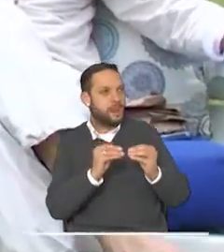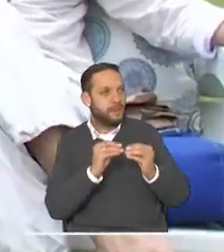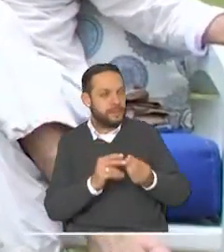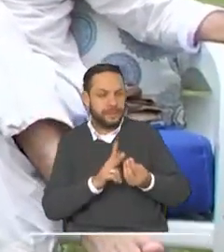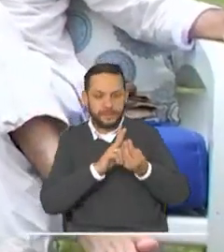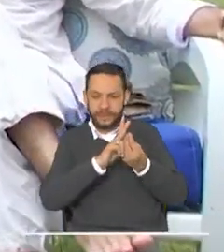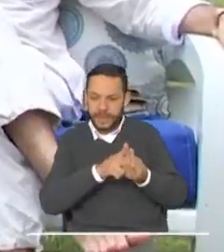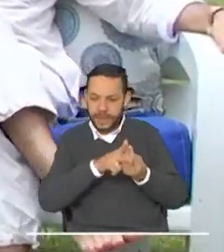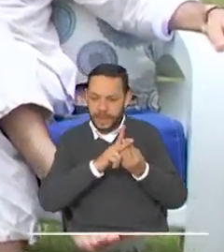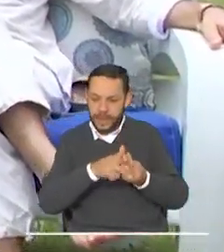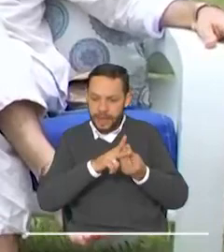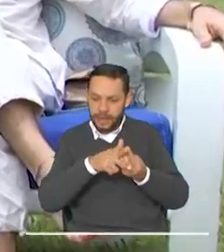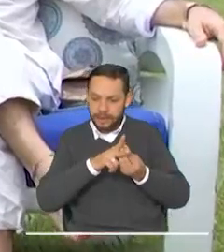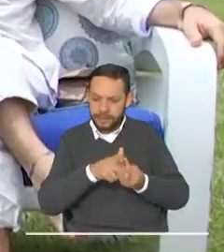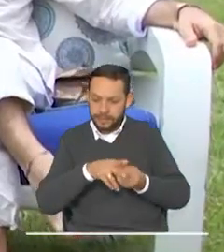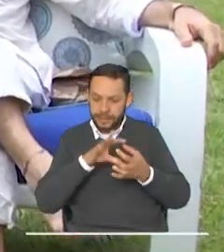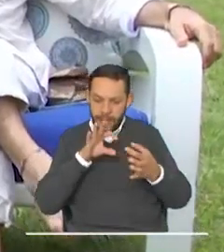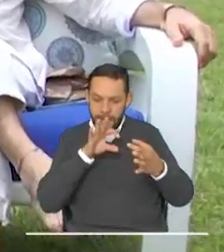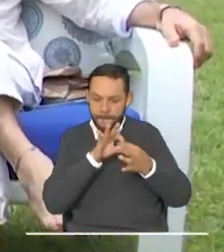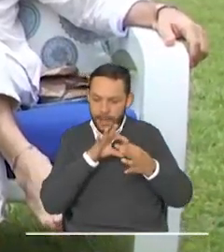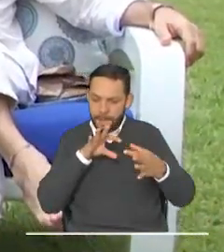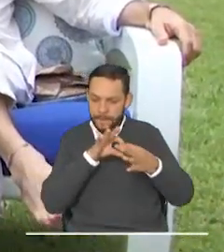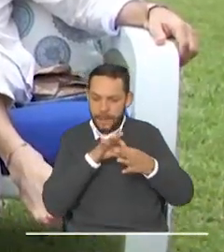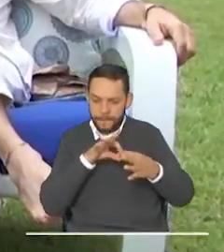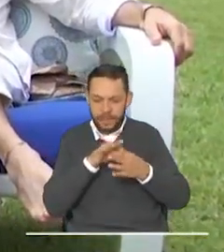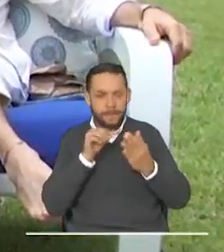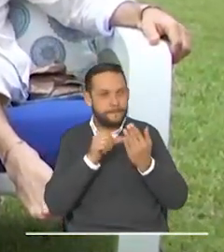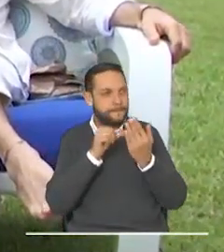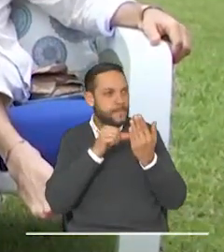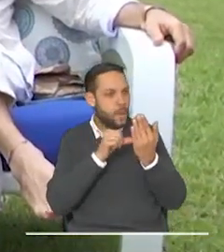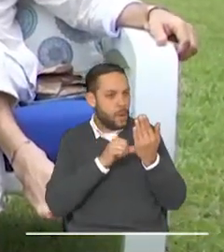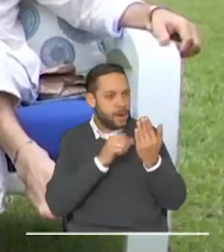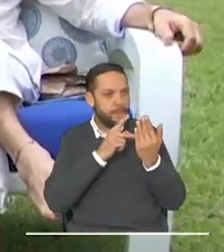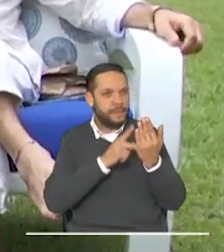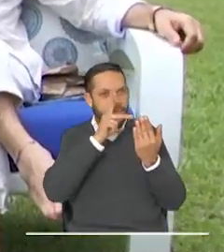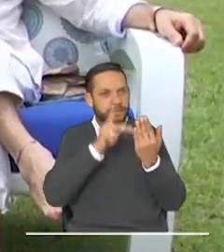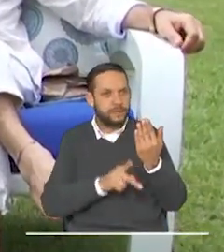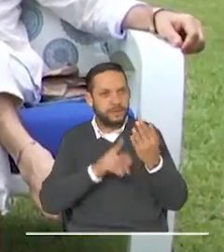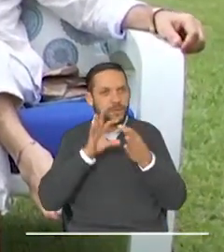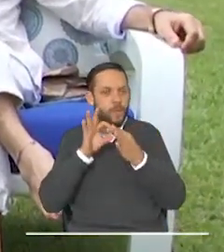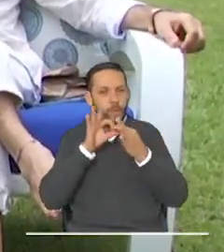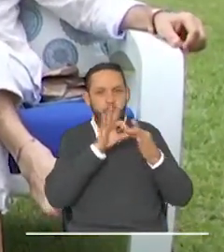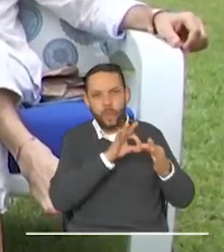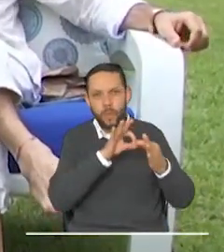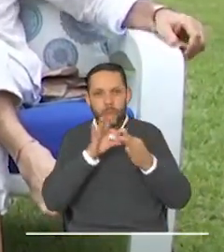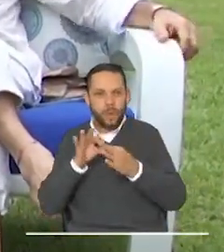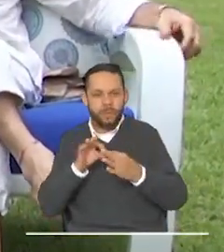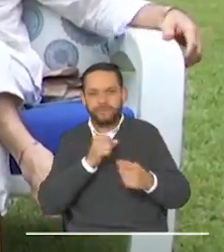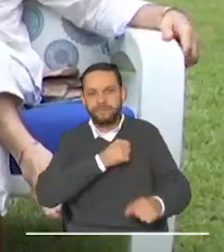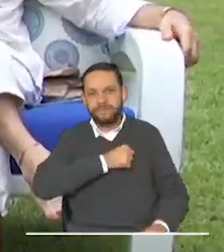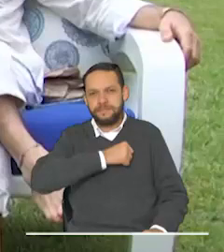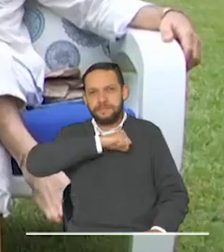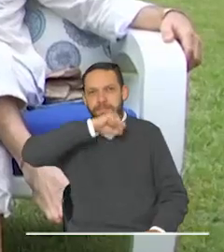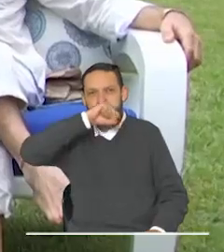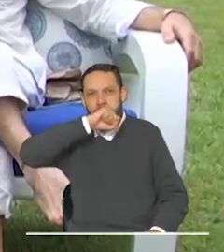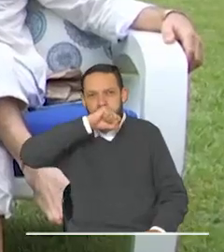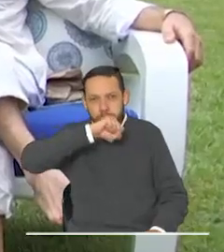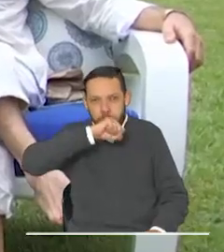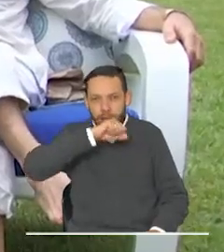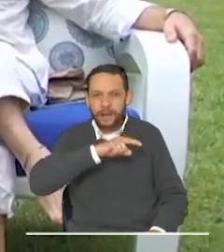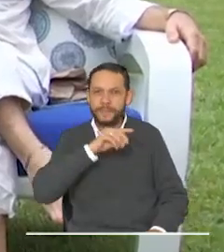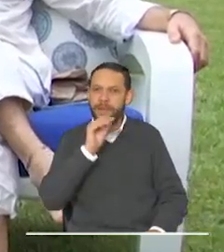sujetos y a estas personas a que sean adherentes a los programas a que realmente sientan Pasión por su proceso